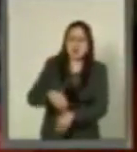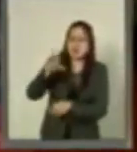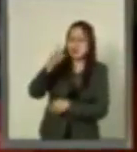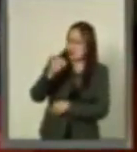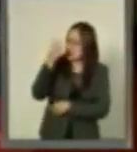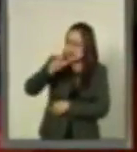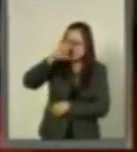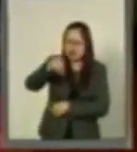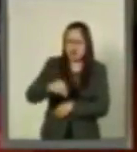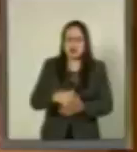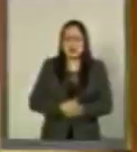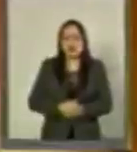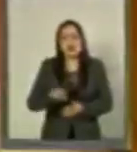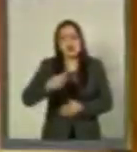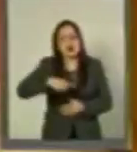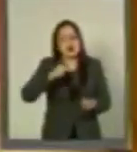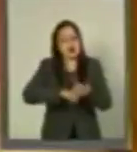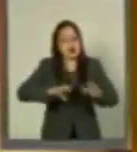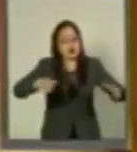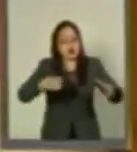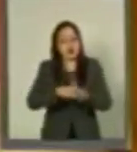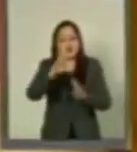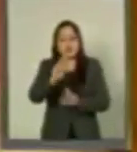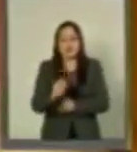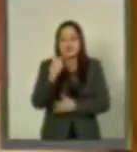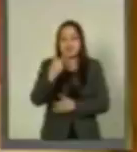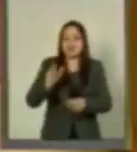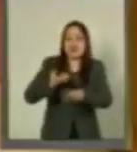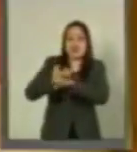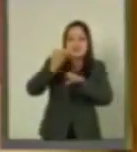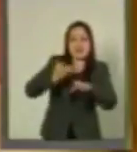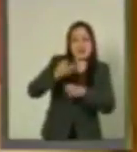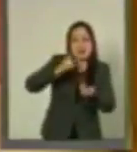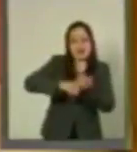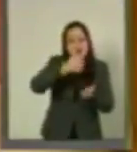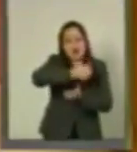correcto. Son 32 policías estatales.